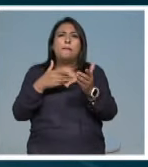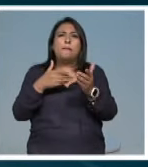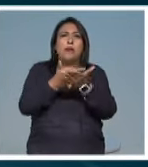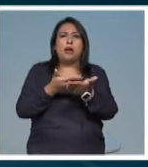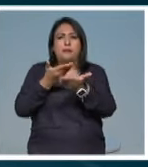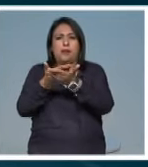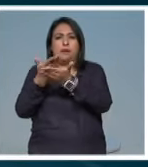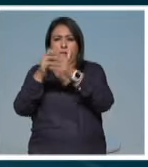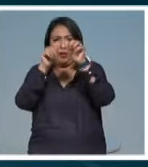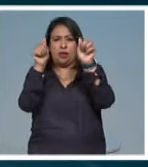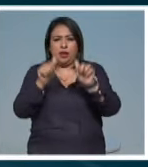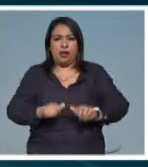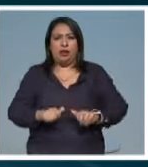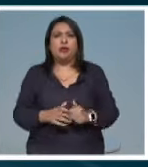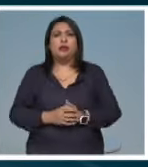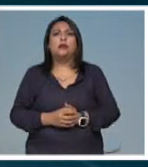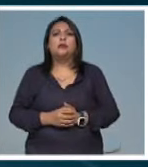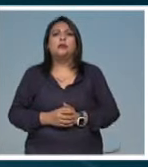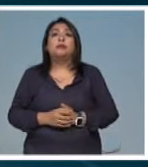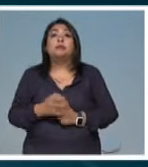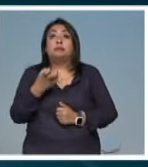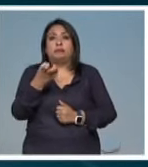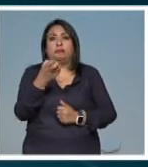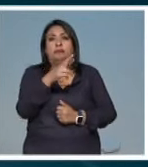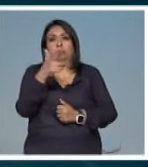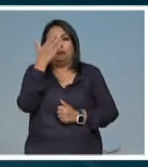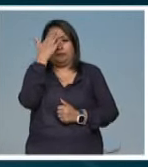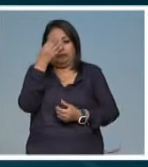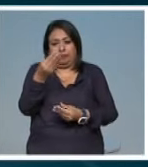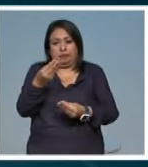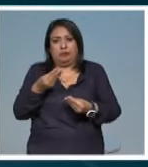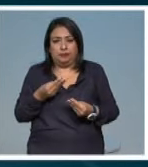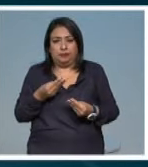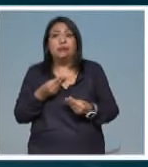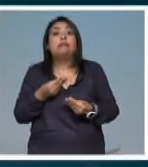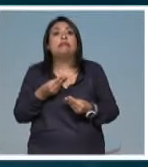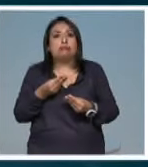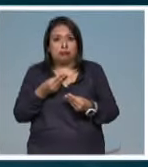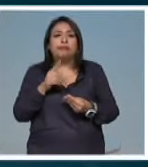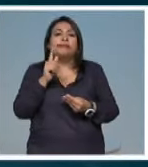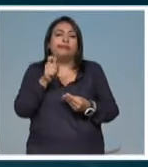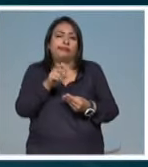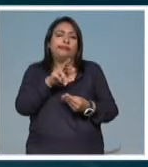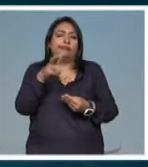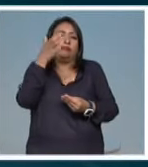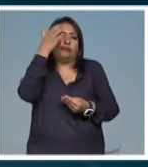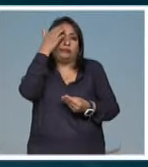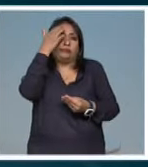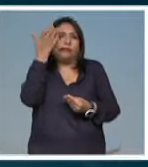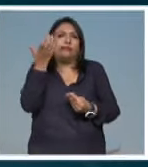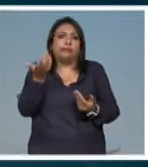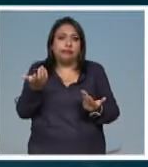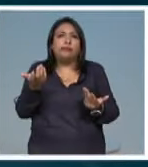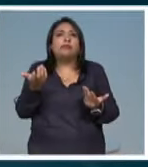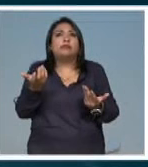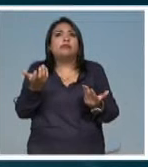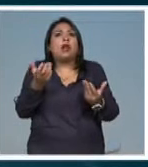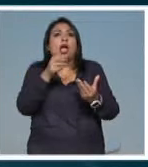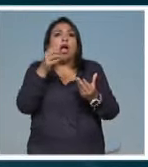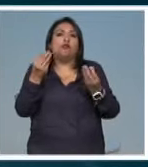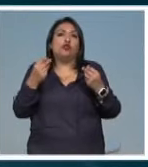iniciativas artísticas. Este reconocimiento es un reconocimiento que se hace de alguna manera a